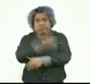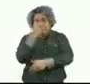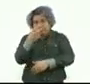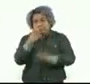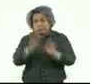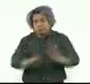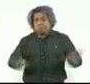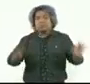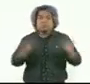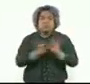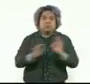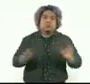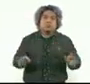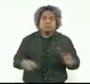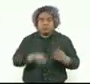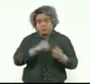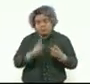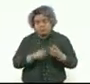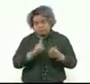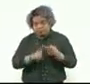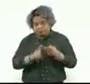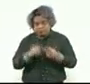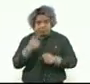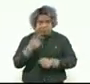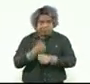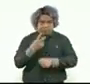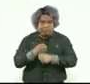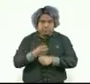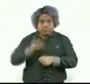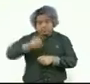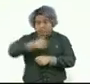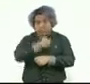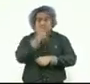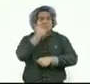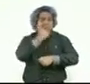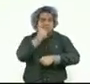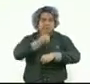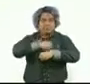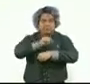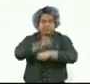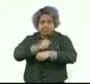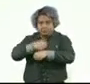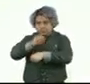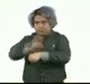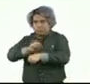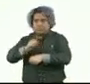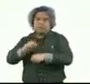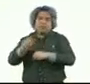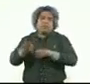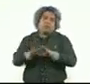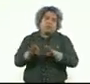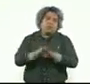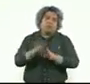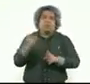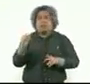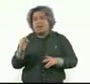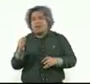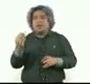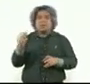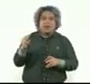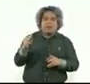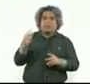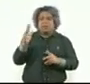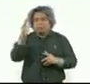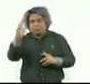segundo lugar, nosotros todas las semanas, y por eso luego no hacemos proyecciones de vamos a estar vacunando en febrero y en marzo o